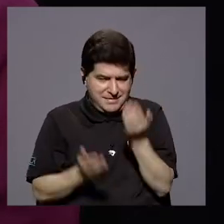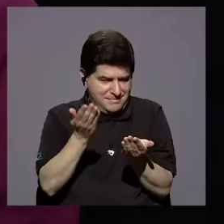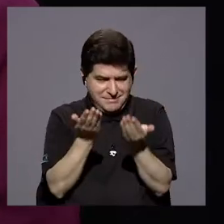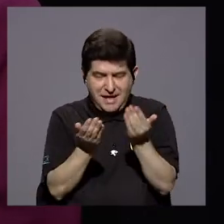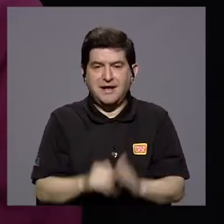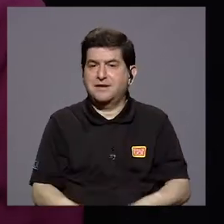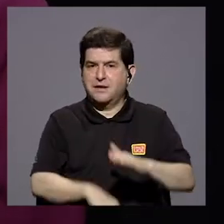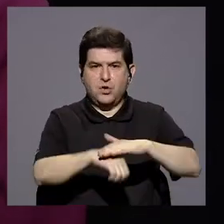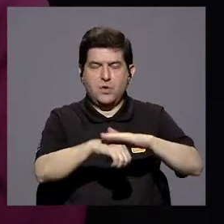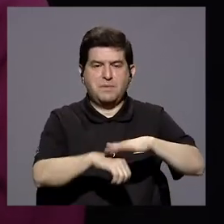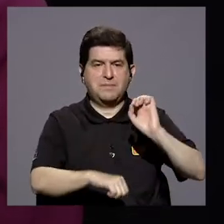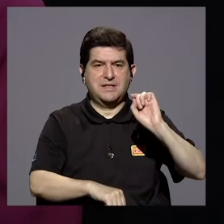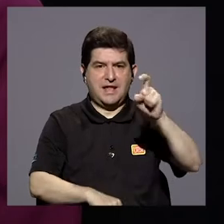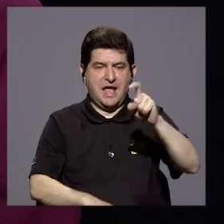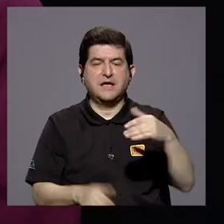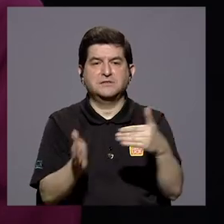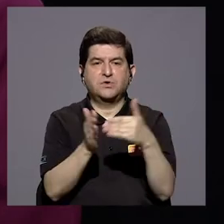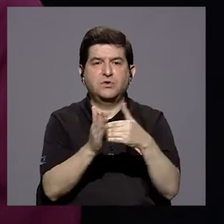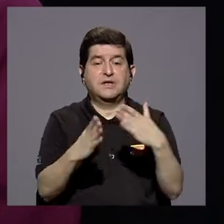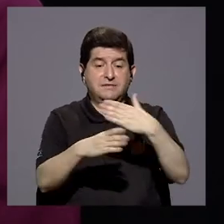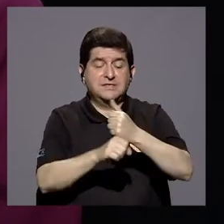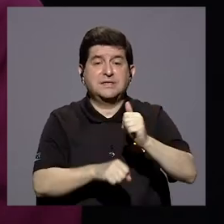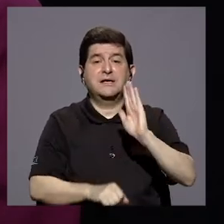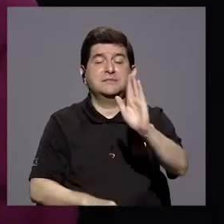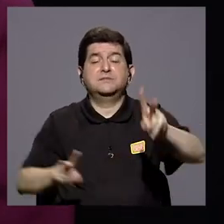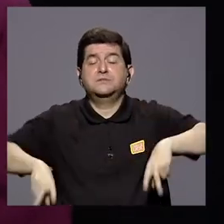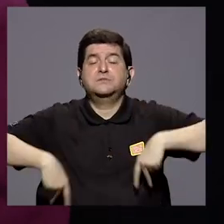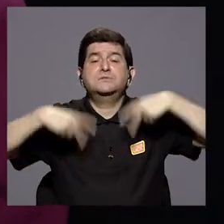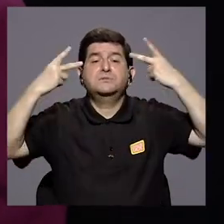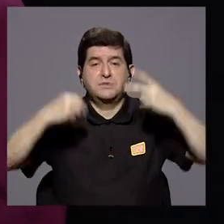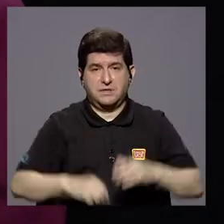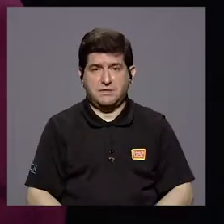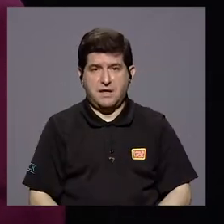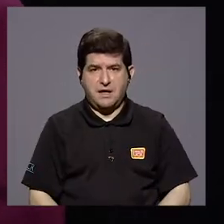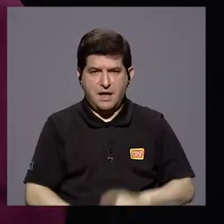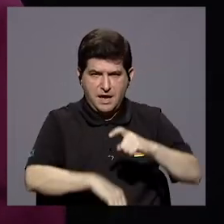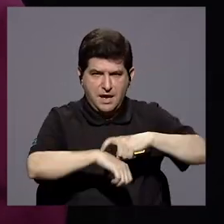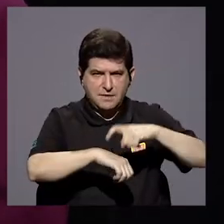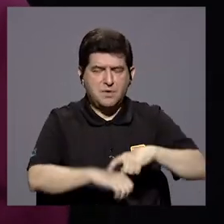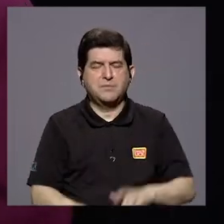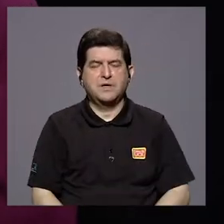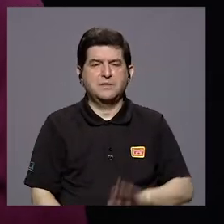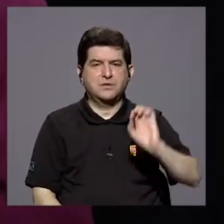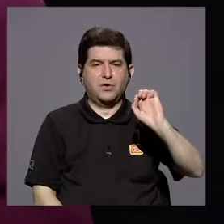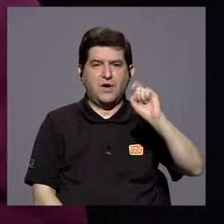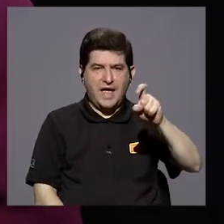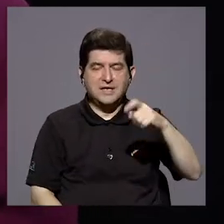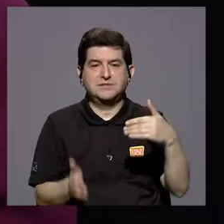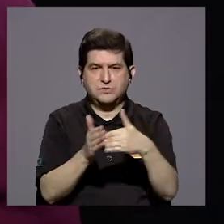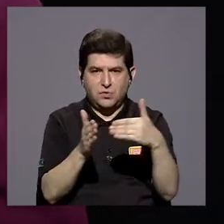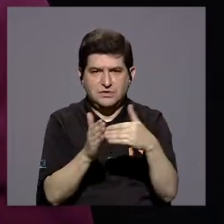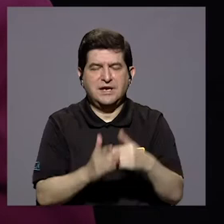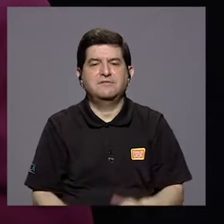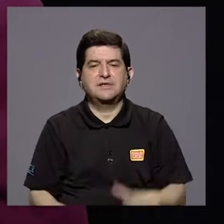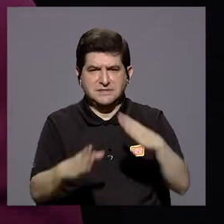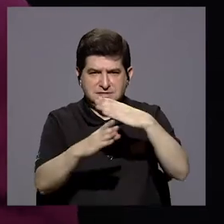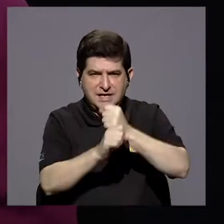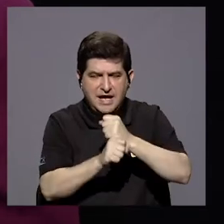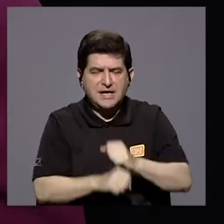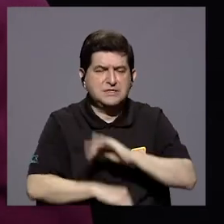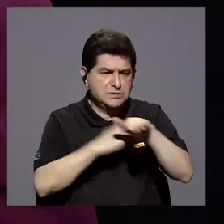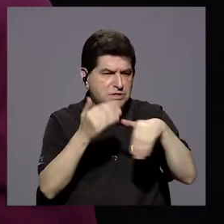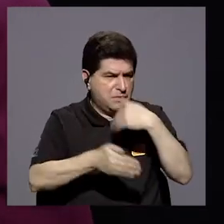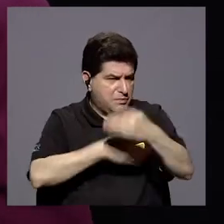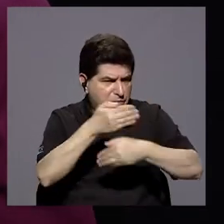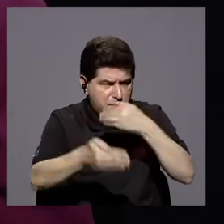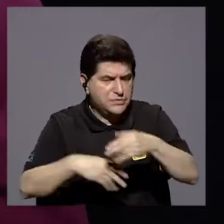ex vuelvan a rehacer su vida. Entonces, en el momento en que un ex rehace su vida, entonces empieza ya la amenaza